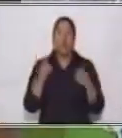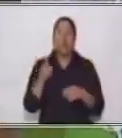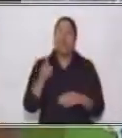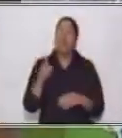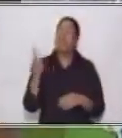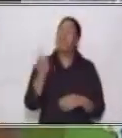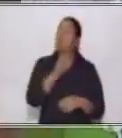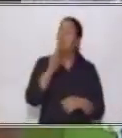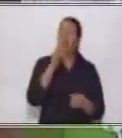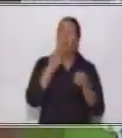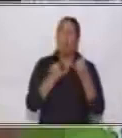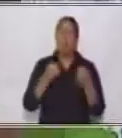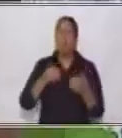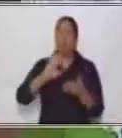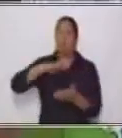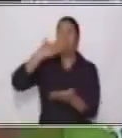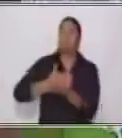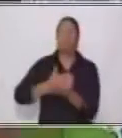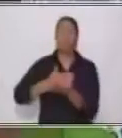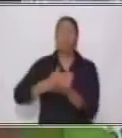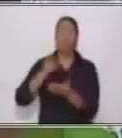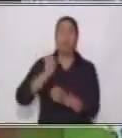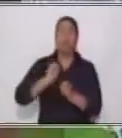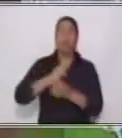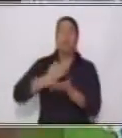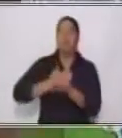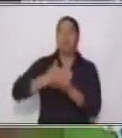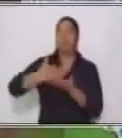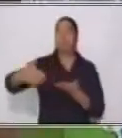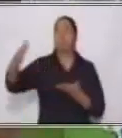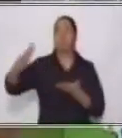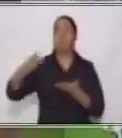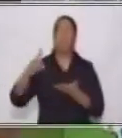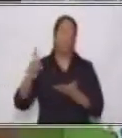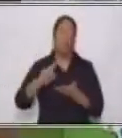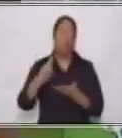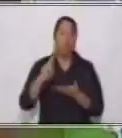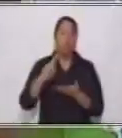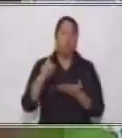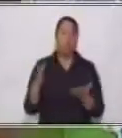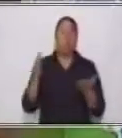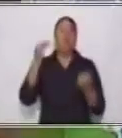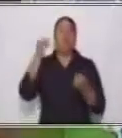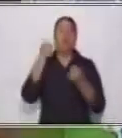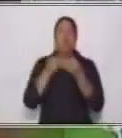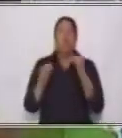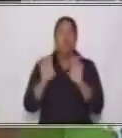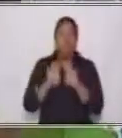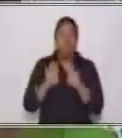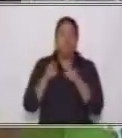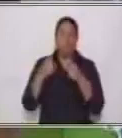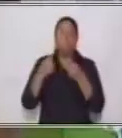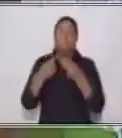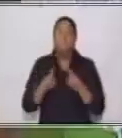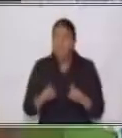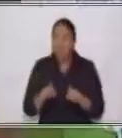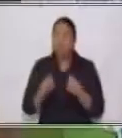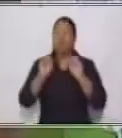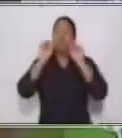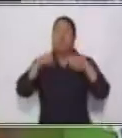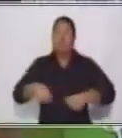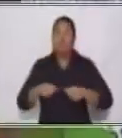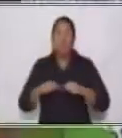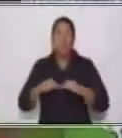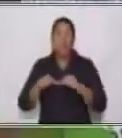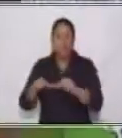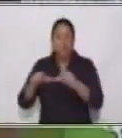debe motivar a la reflexión acerca de ese tema. ¿Qué más puedo hacer yo con ese tema? ¿Qué más puedo proponer yo con ese